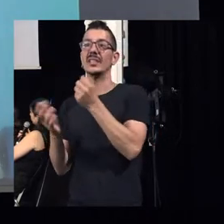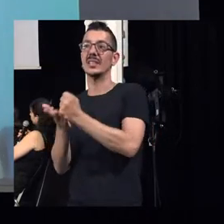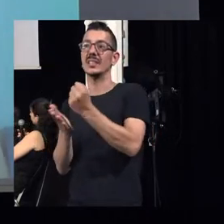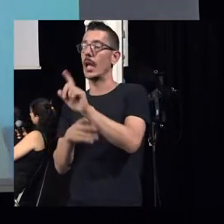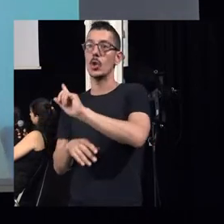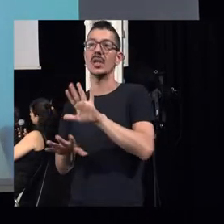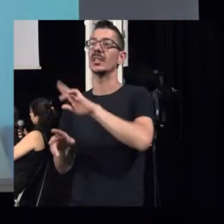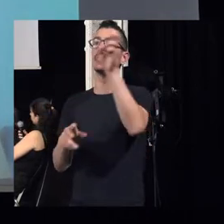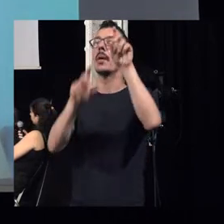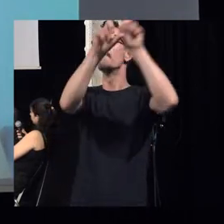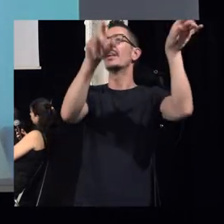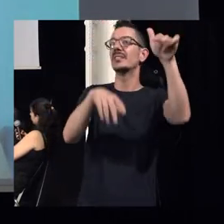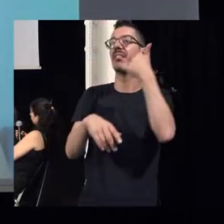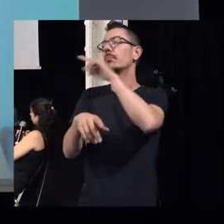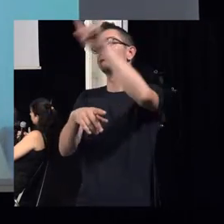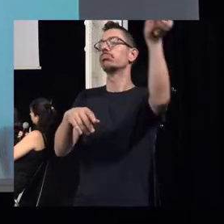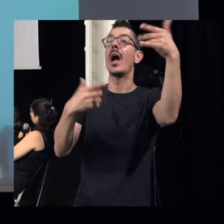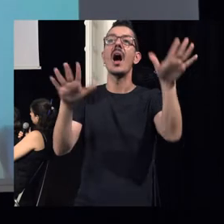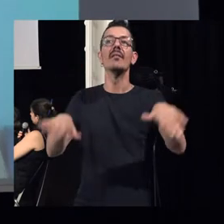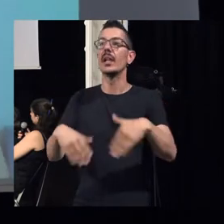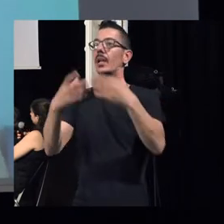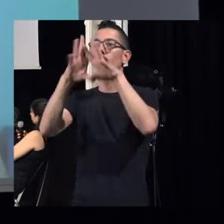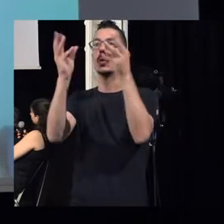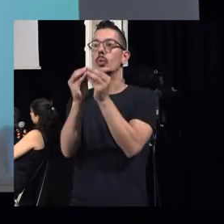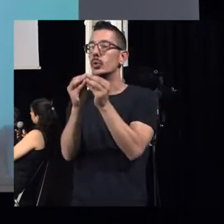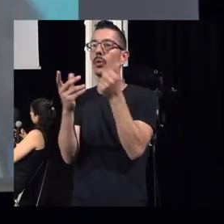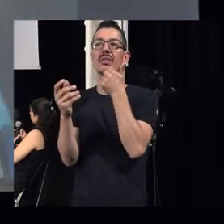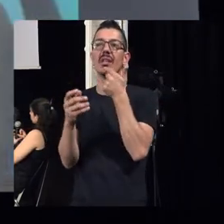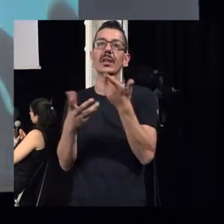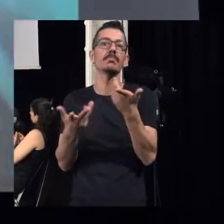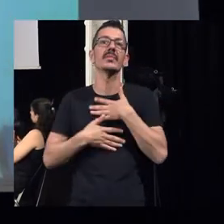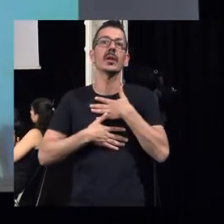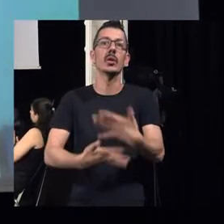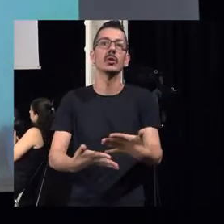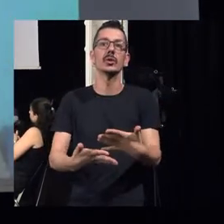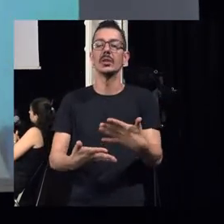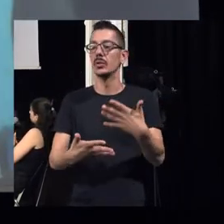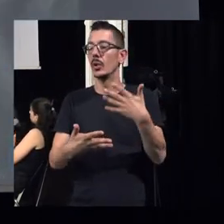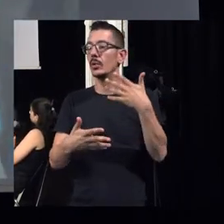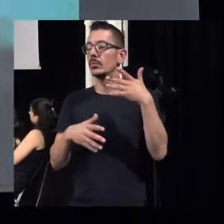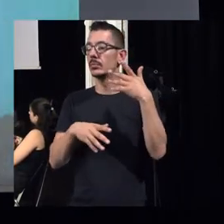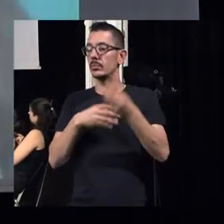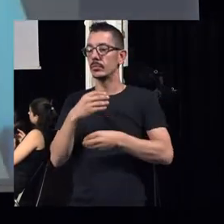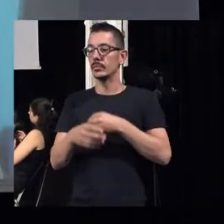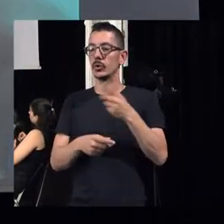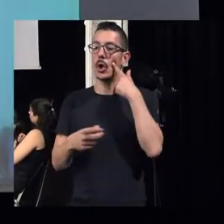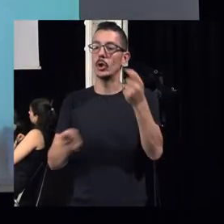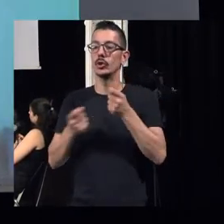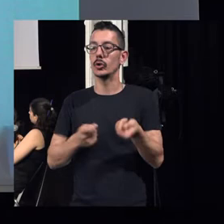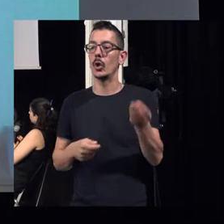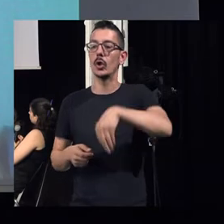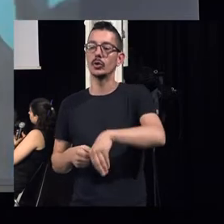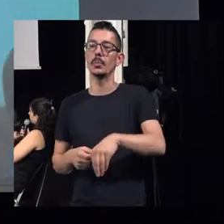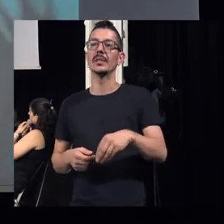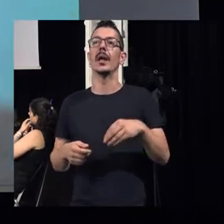Llegaron a la conclusión de decirme que desafortunadamente había un control suplementario porque el territorio Schengen les